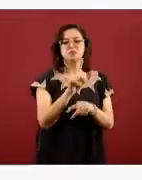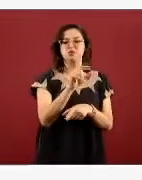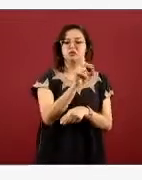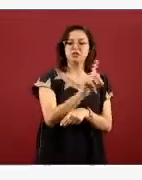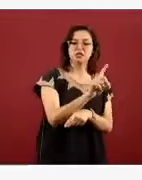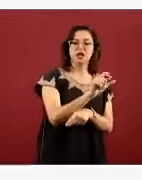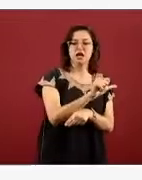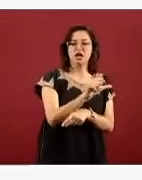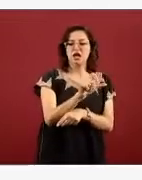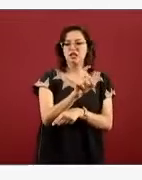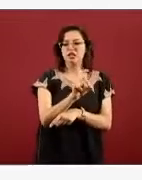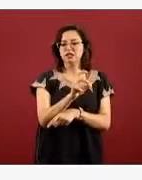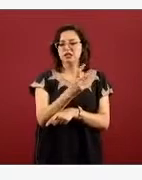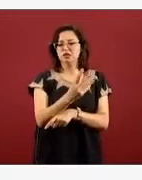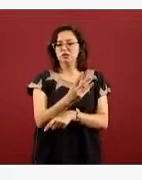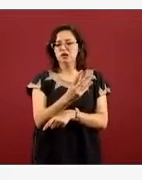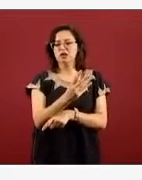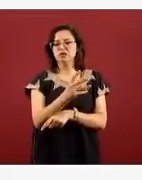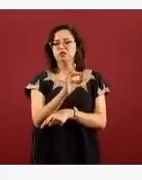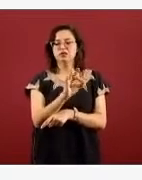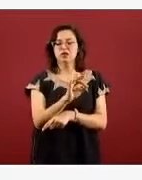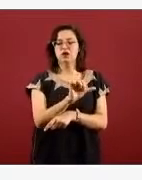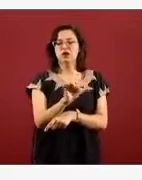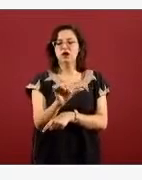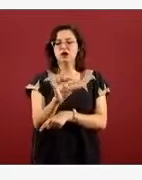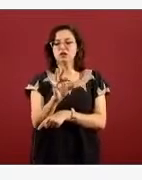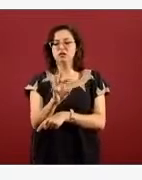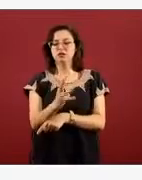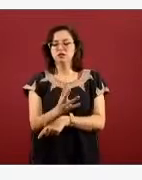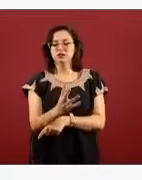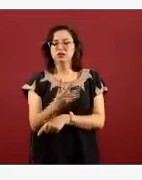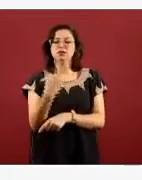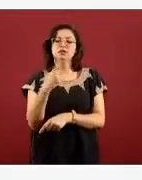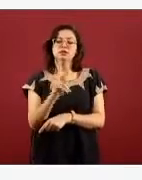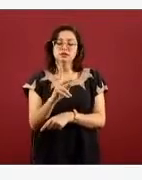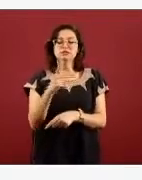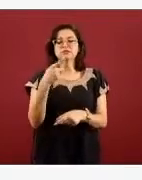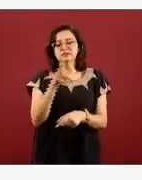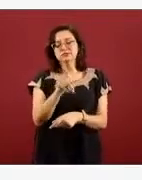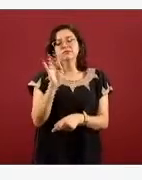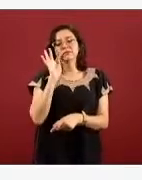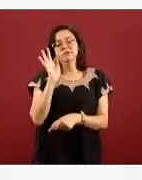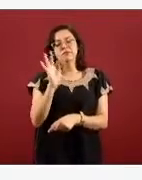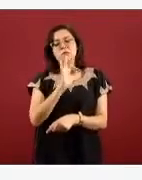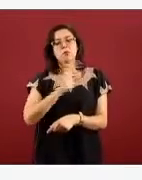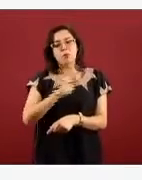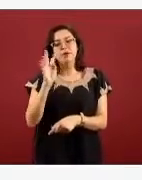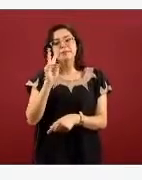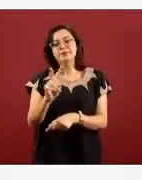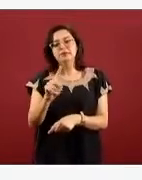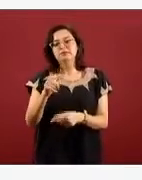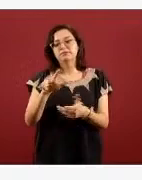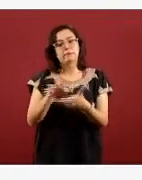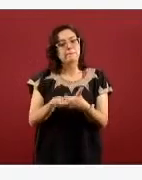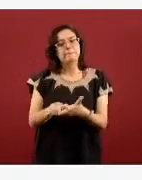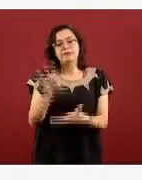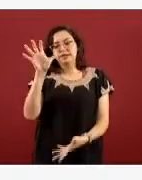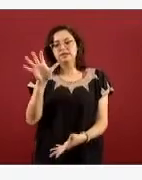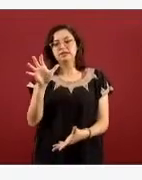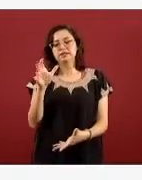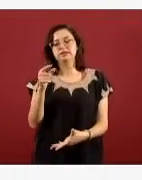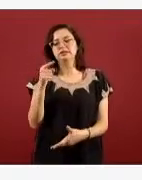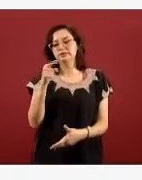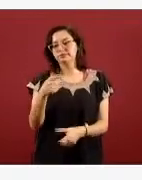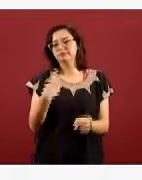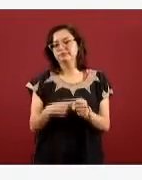a 34 y 40 a 44. Sin embargo, por carga acumulada, vemos cómo la mayor cantidad de casos se sigue todavía